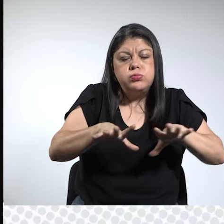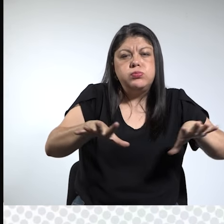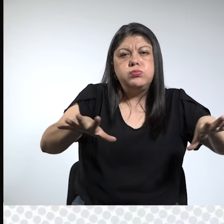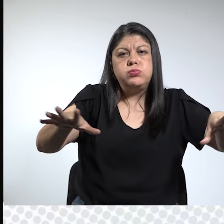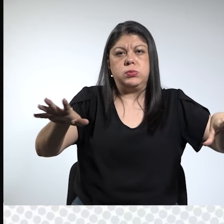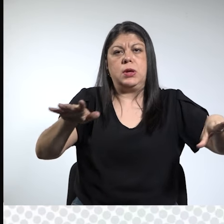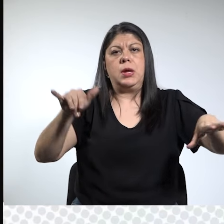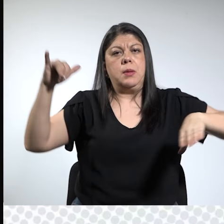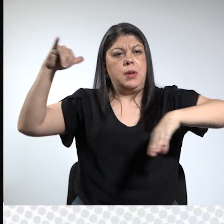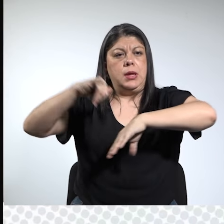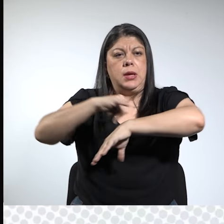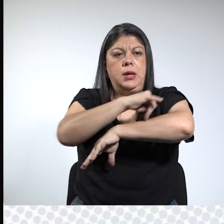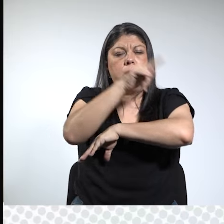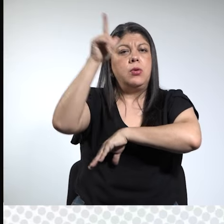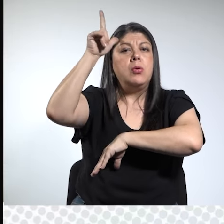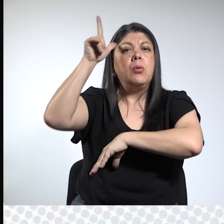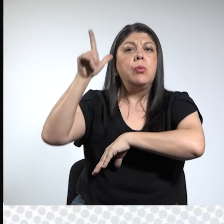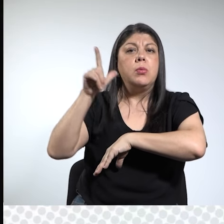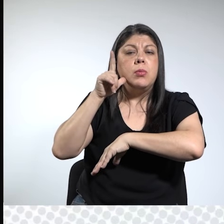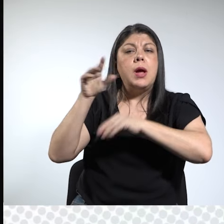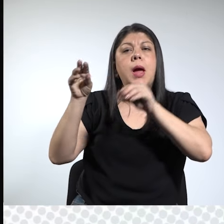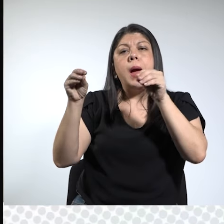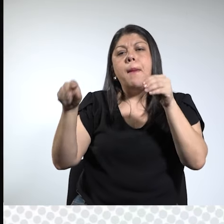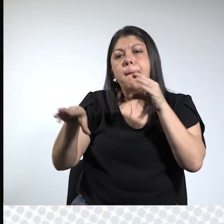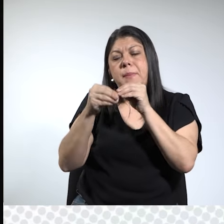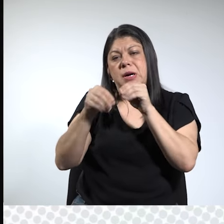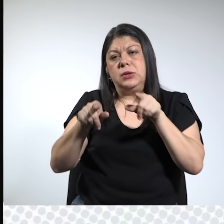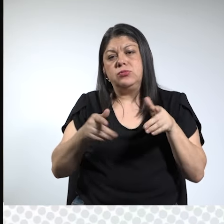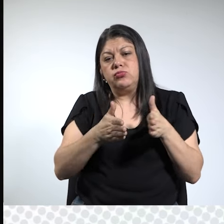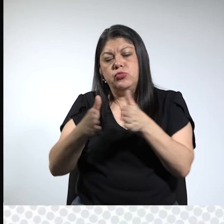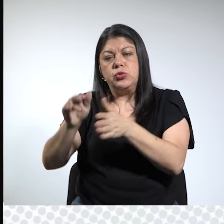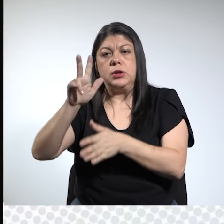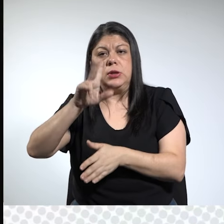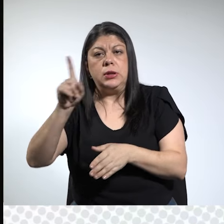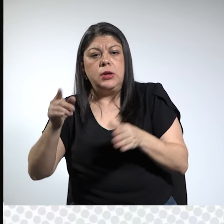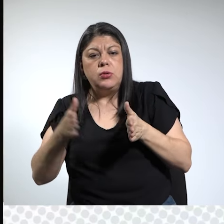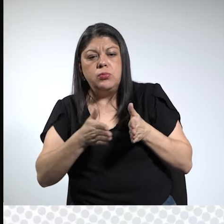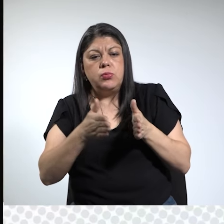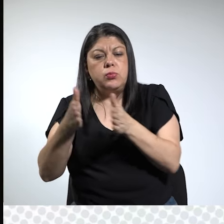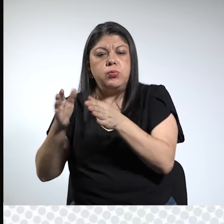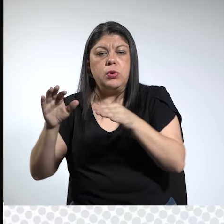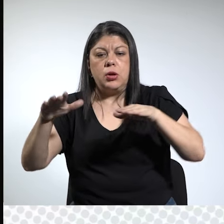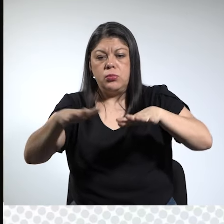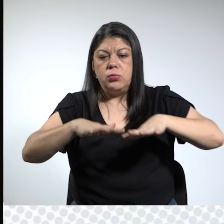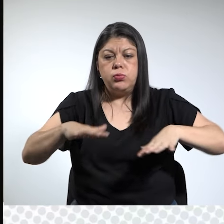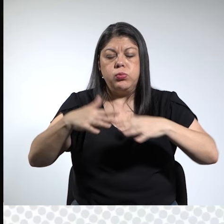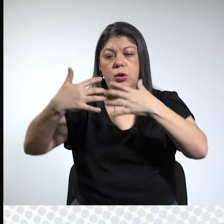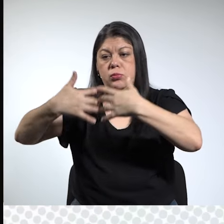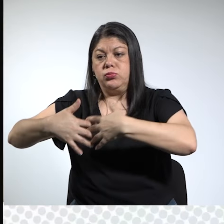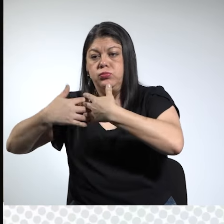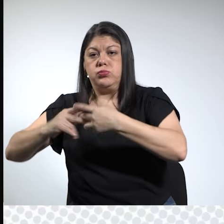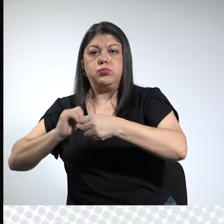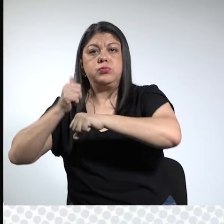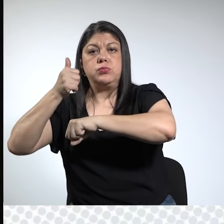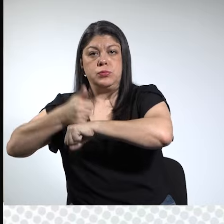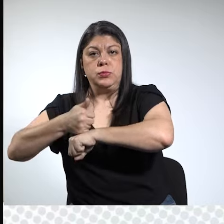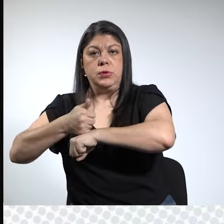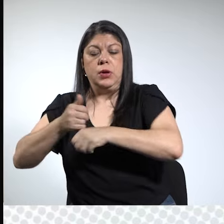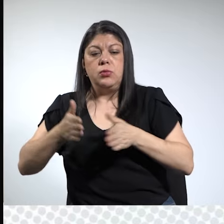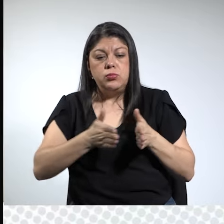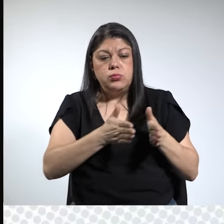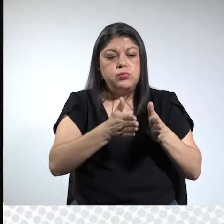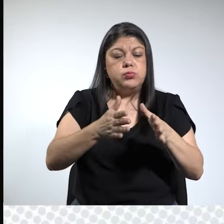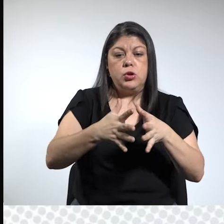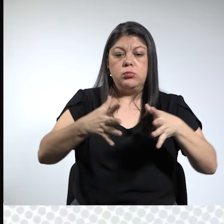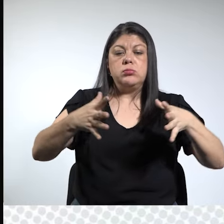aeropuerto de Limón. Ese aeropuerto más la ruta 32 con calles de servicio donde usted pone zona franca fuera de la GAM, de nuevo sobre la ruta 32 a